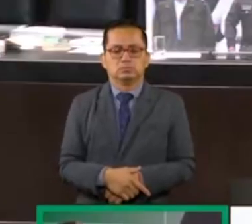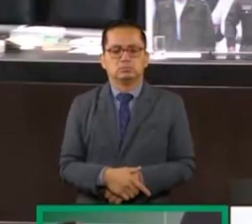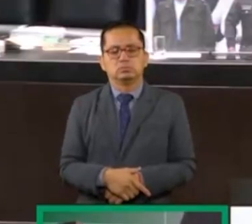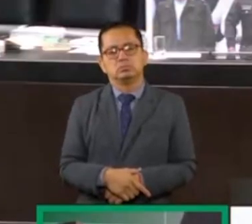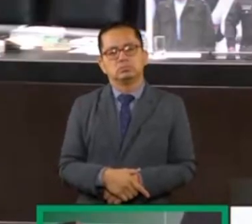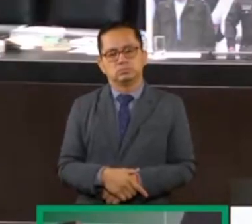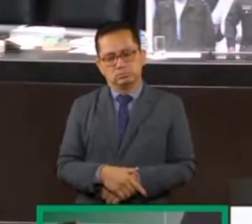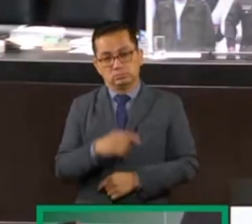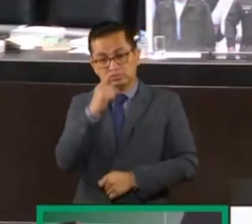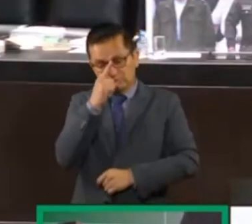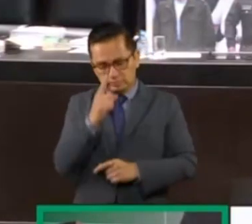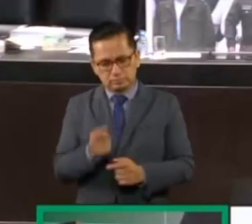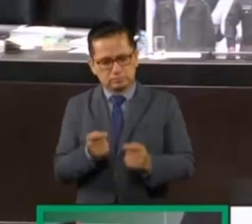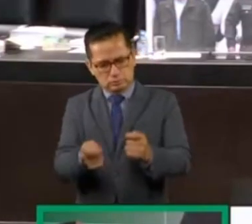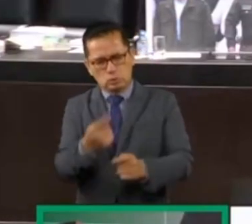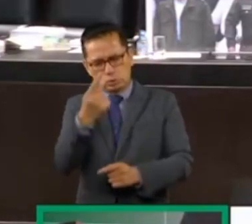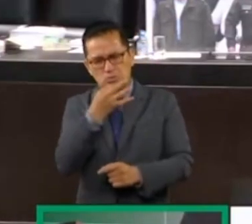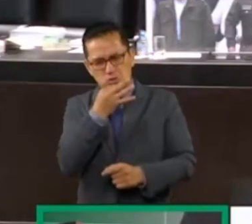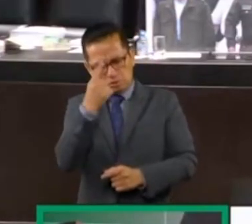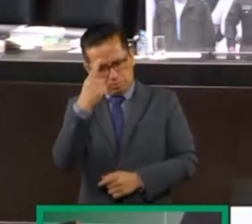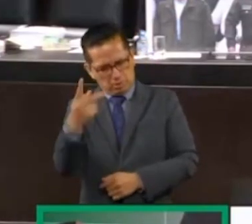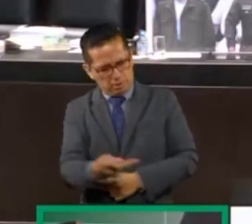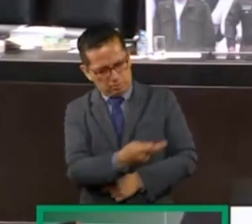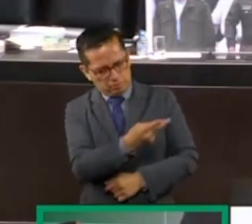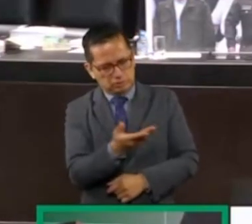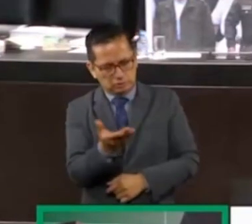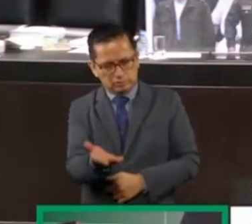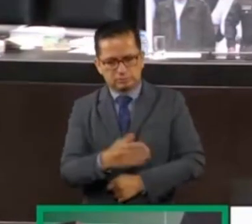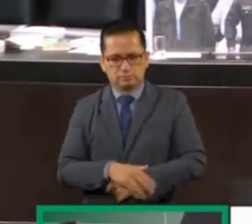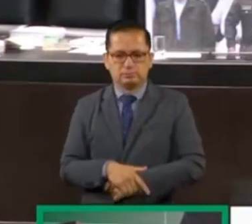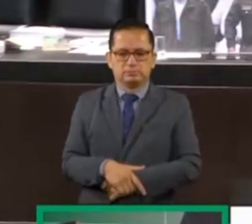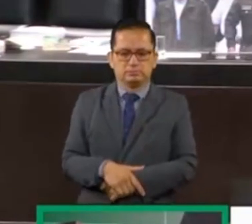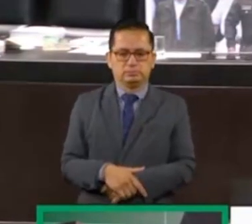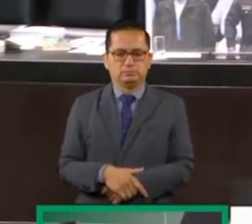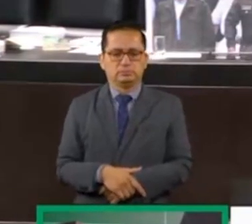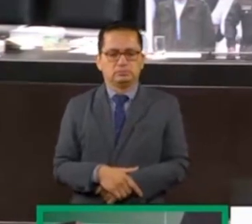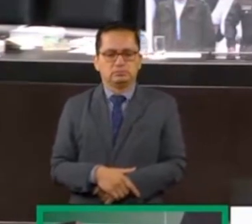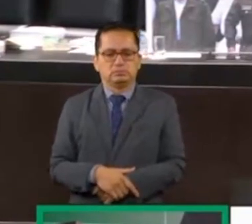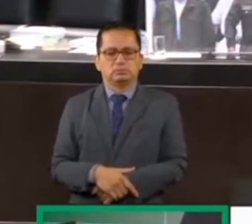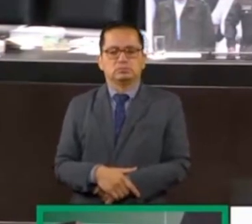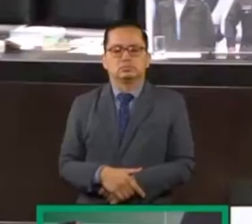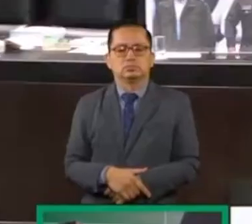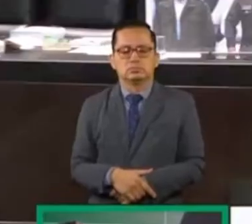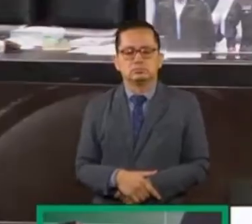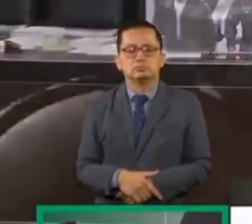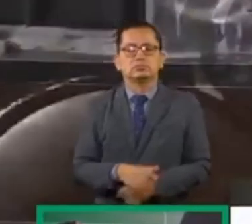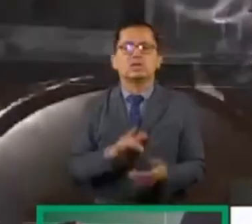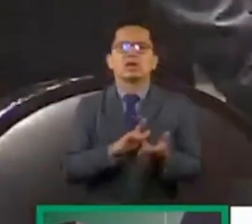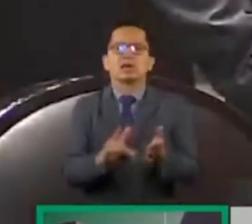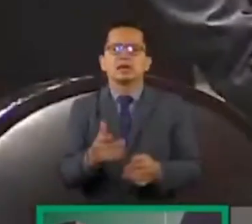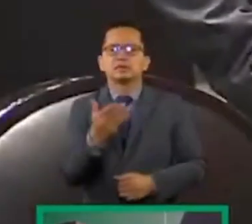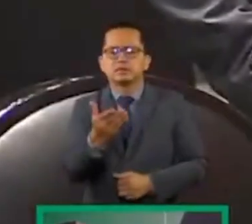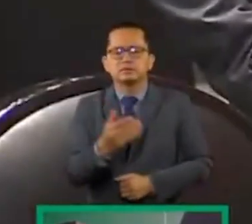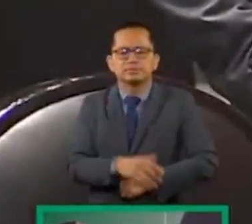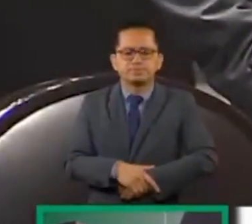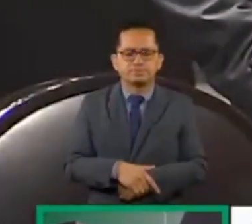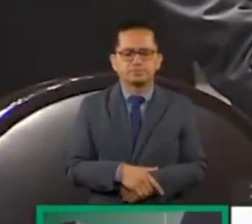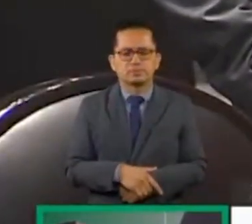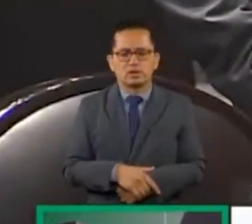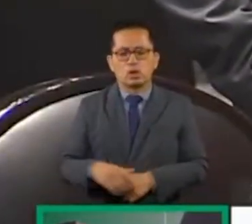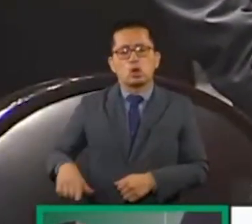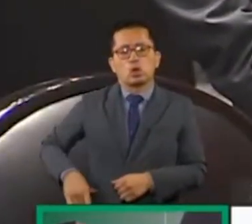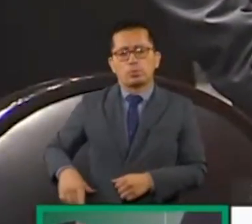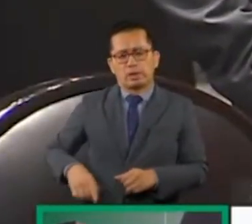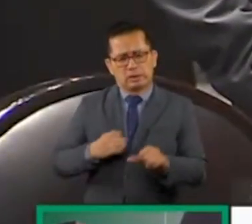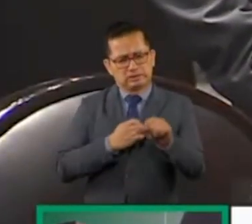minuto para formular su pregunta. Sonido de la curul del diputado Emilio Suárez. Gracias. La petición de los gobiernos estatales y